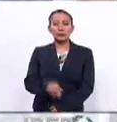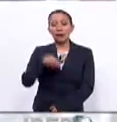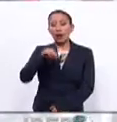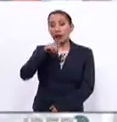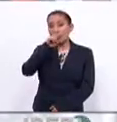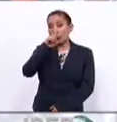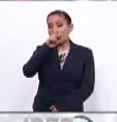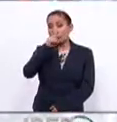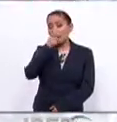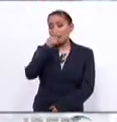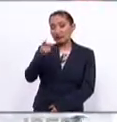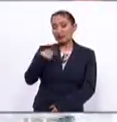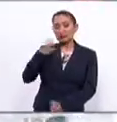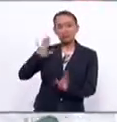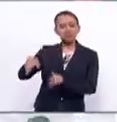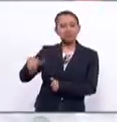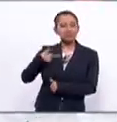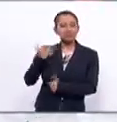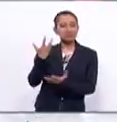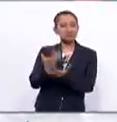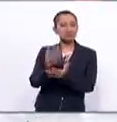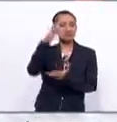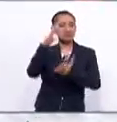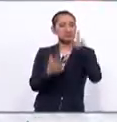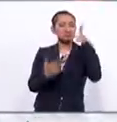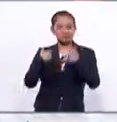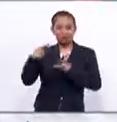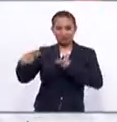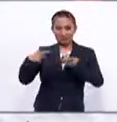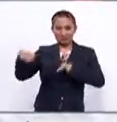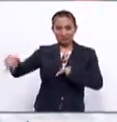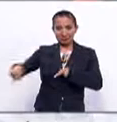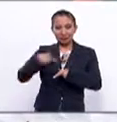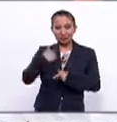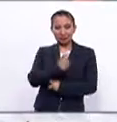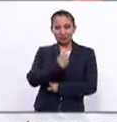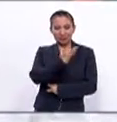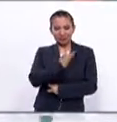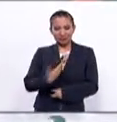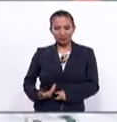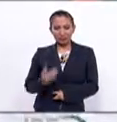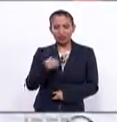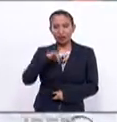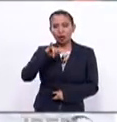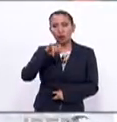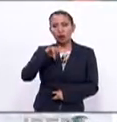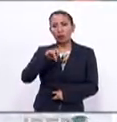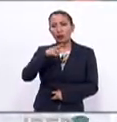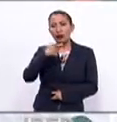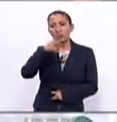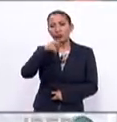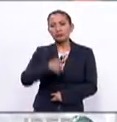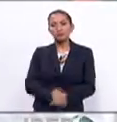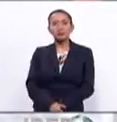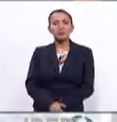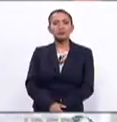Maduro también restó importancia al paro laboral que está organizando el autoproclamado presidente Juan Guaidó.